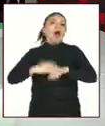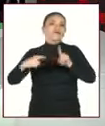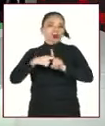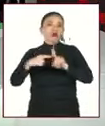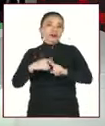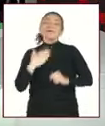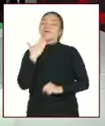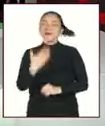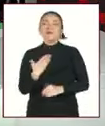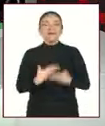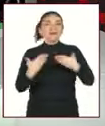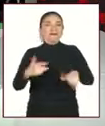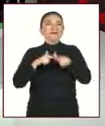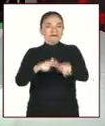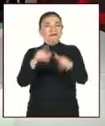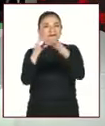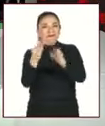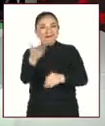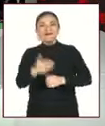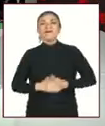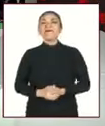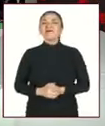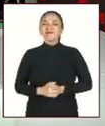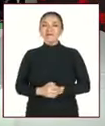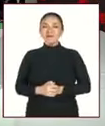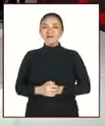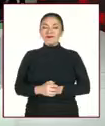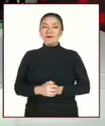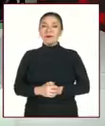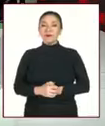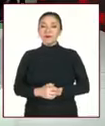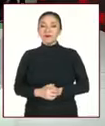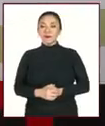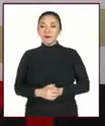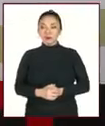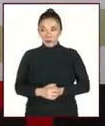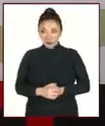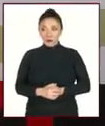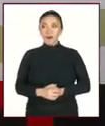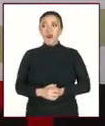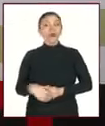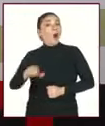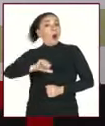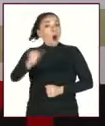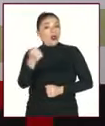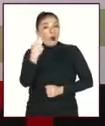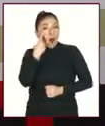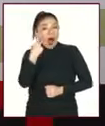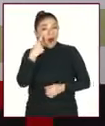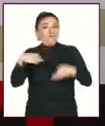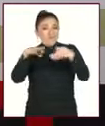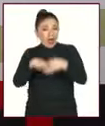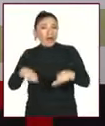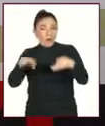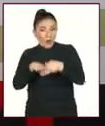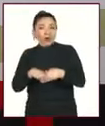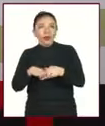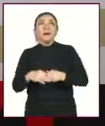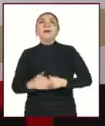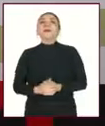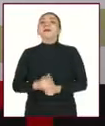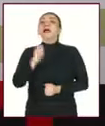Bueno, continuamos con tu ponencia. Sí, claro. Bueno, otra situación que es muy común en el aula, pues